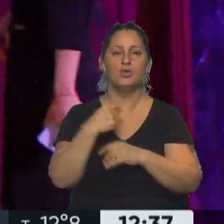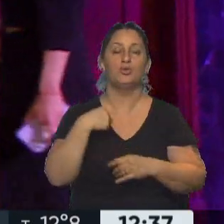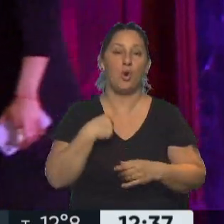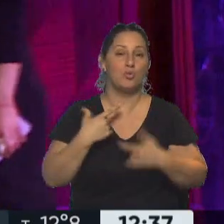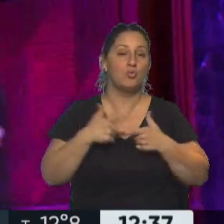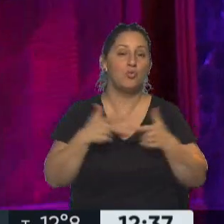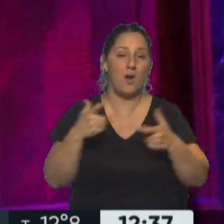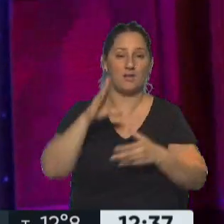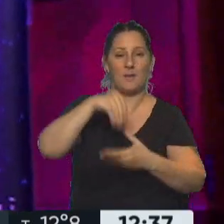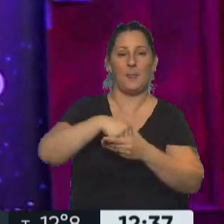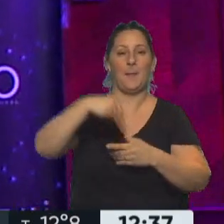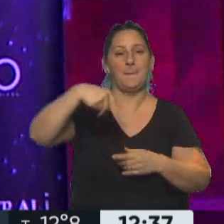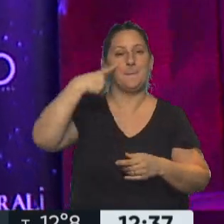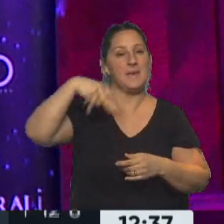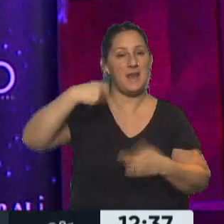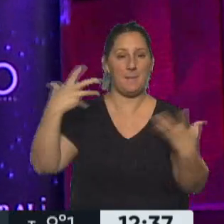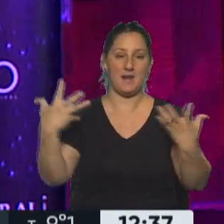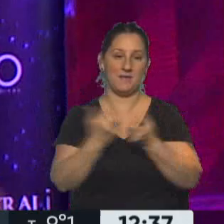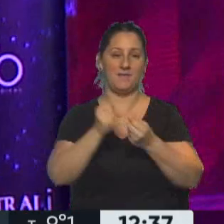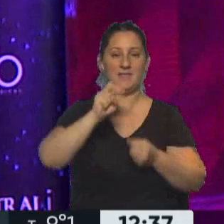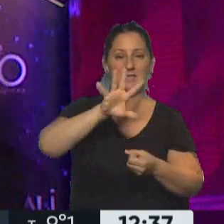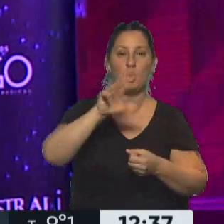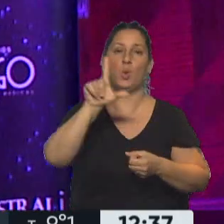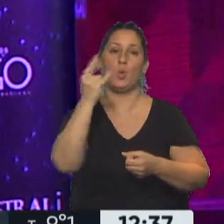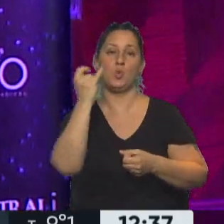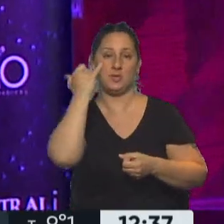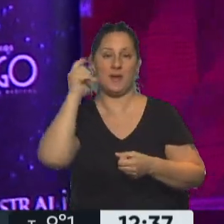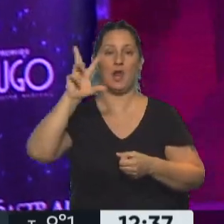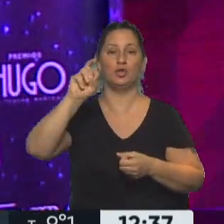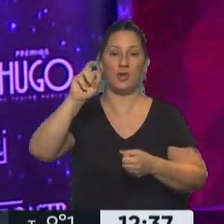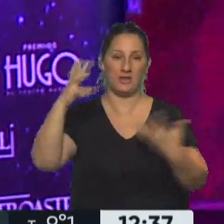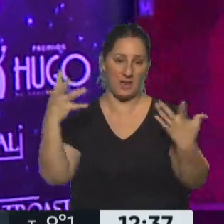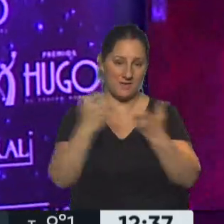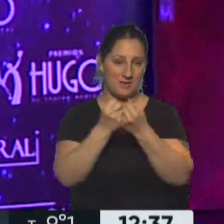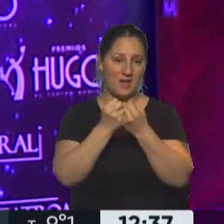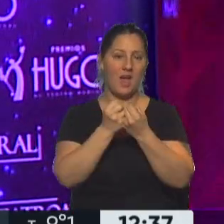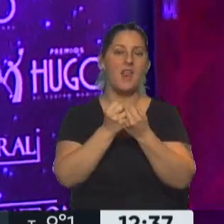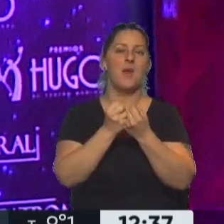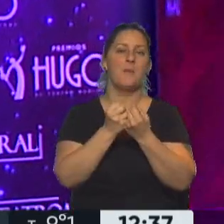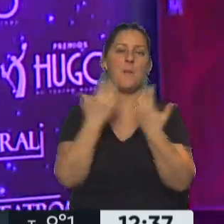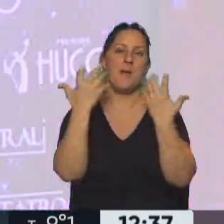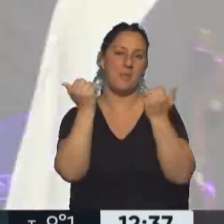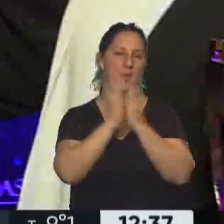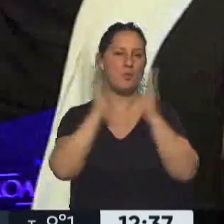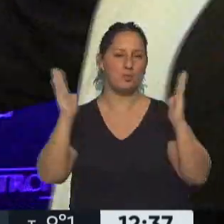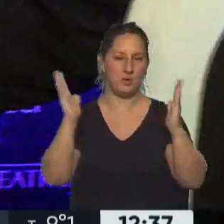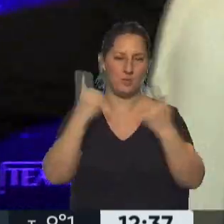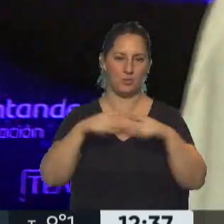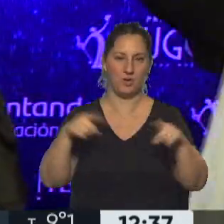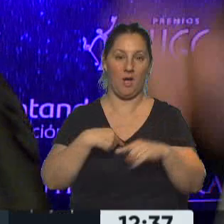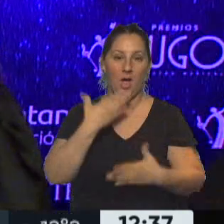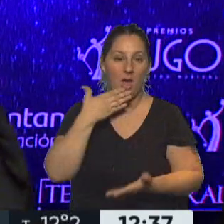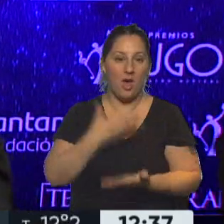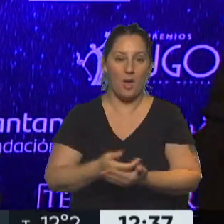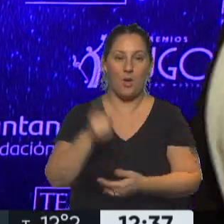lujo de ser Mina para los 25 años y Lucy para los 30. Hermoso, una despedida por un rato de los musicales preciosa. La verdad que no lo puedo